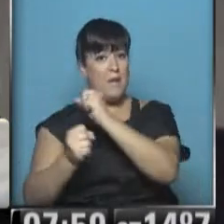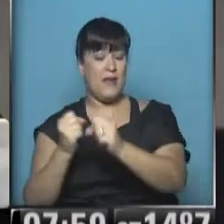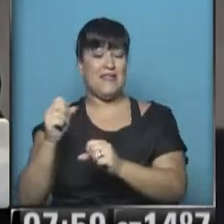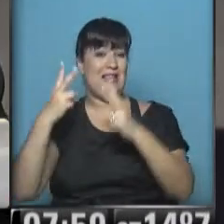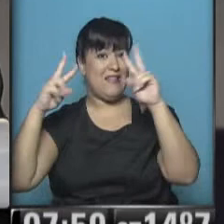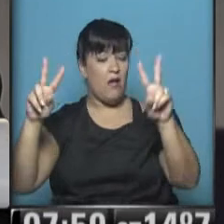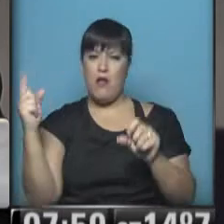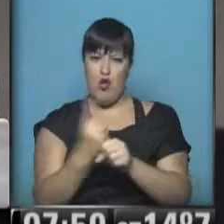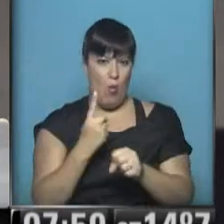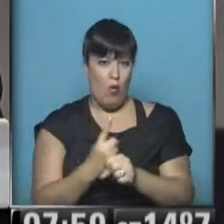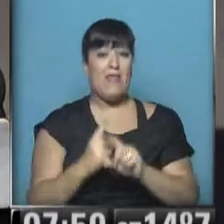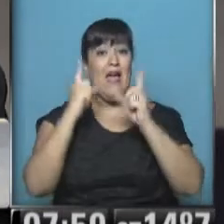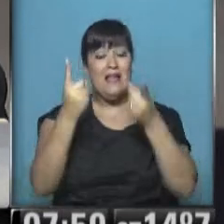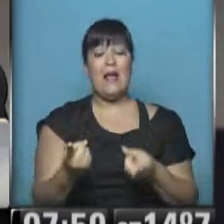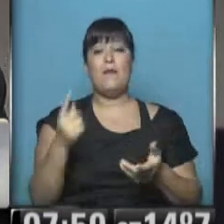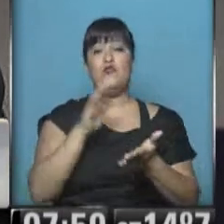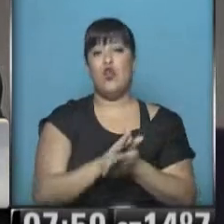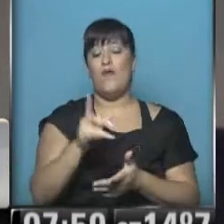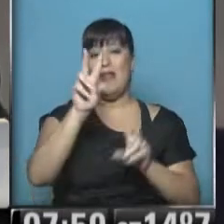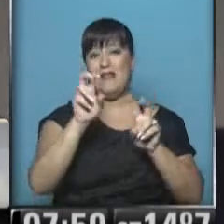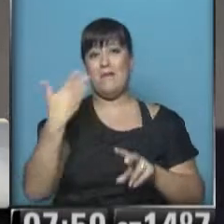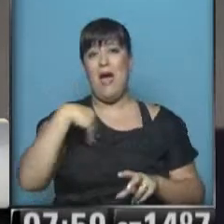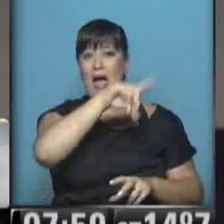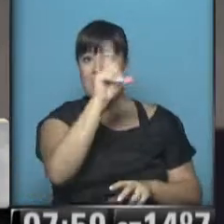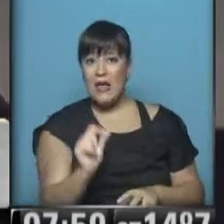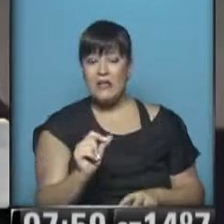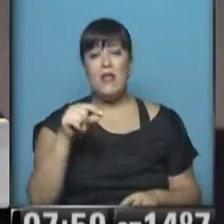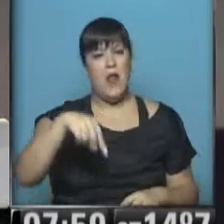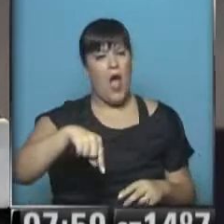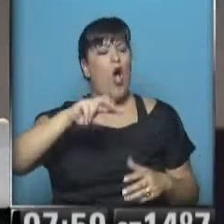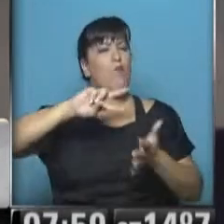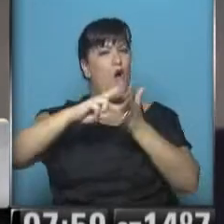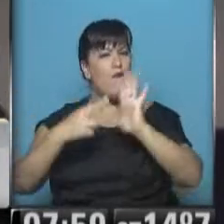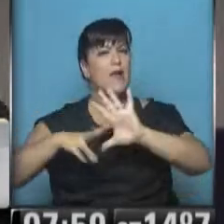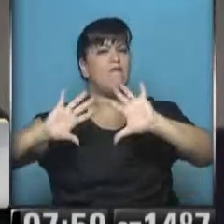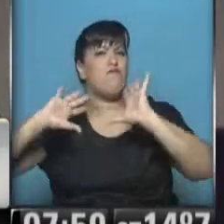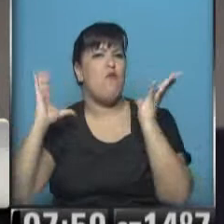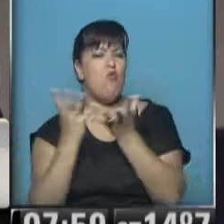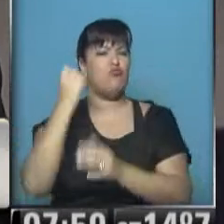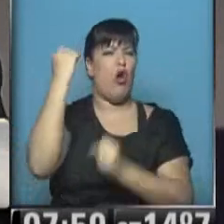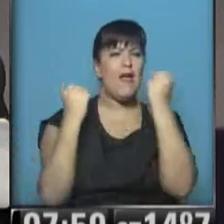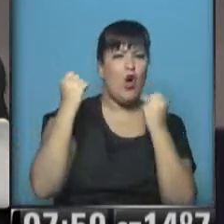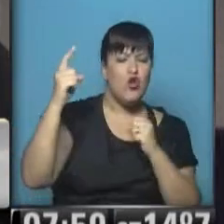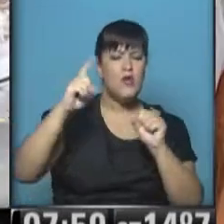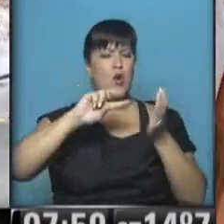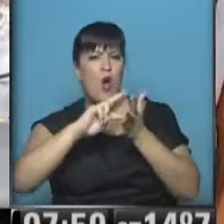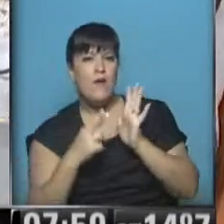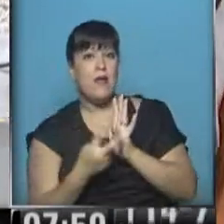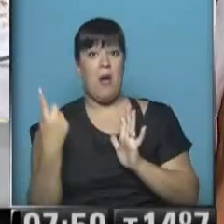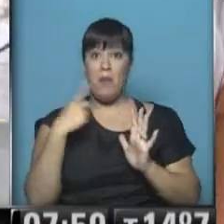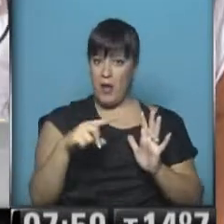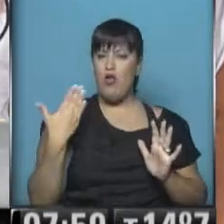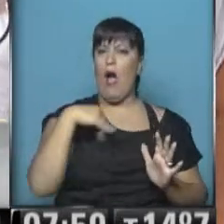importante y también el caso argentina es una decisión en medio de esta crisis internacional cómo se empieza a pagar se